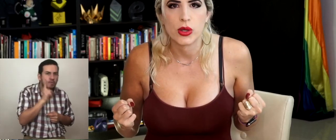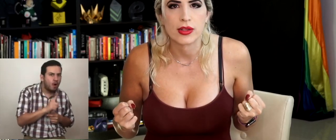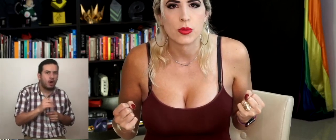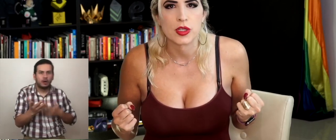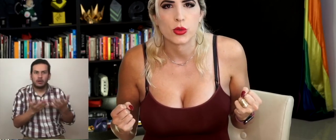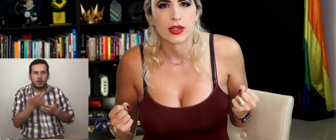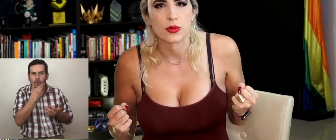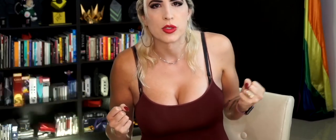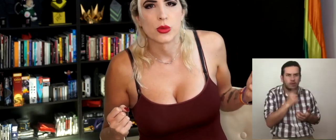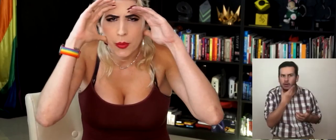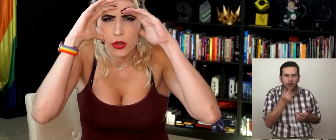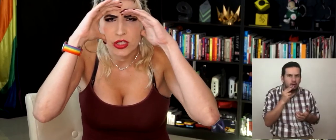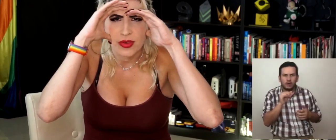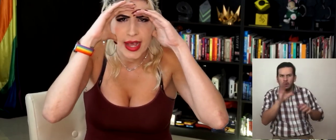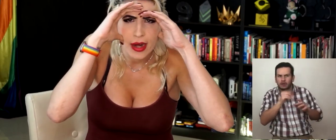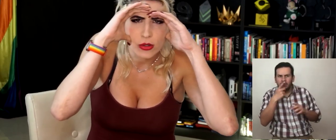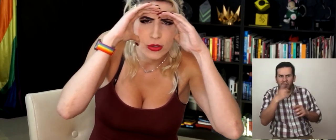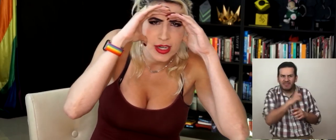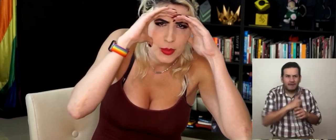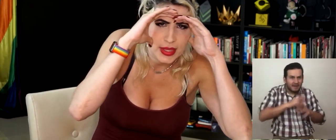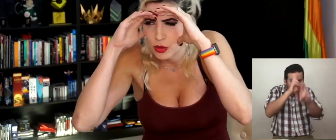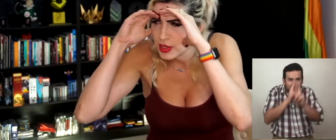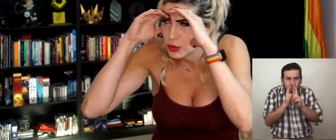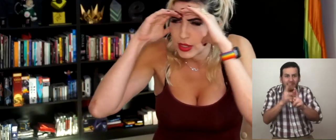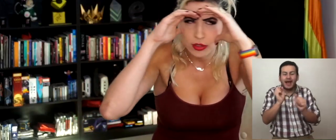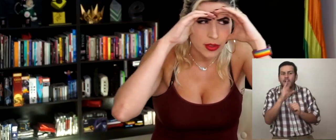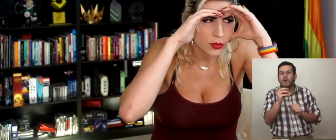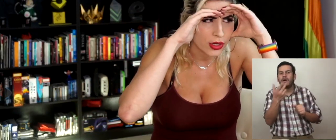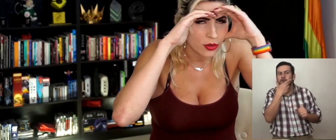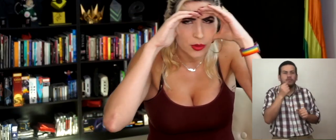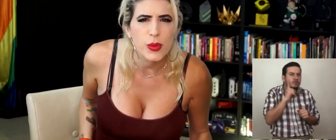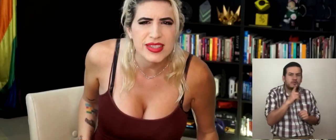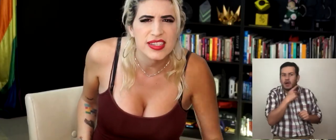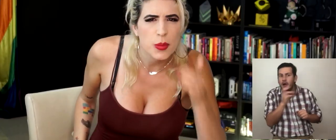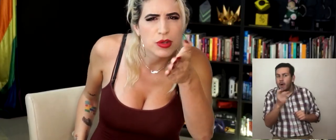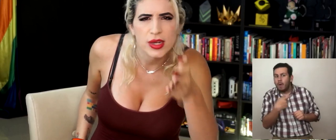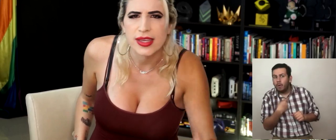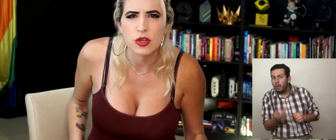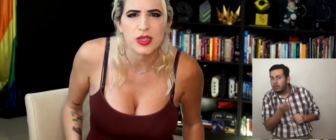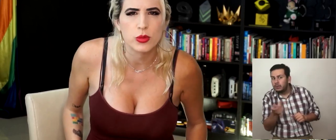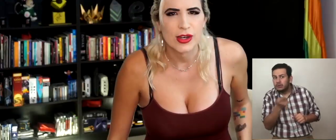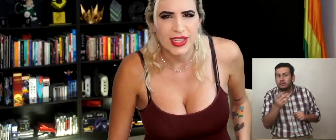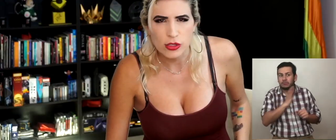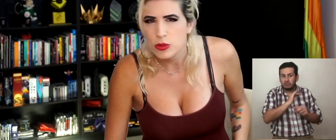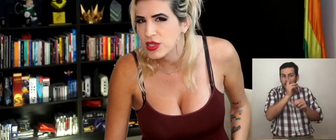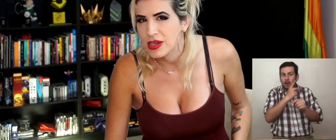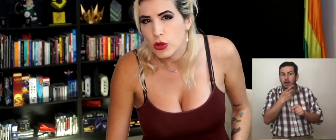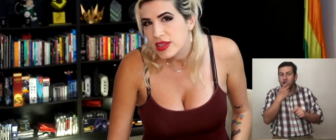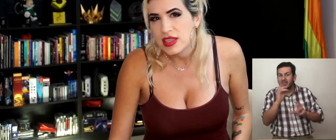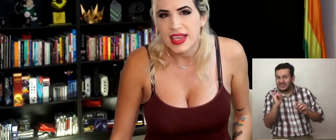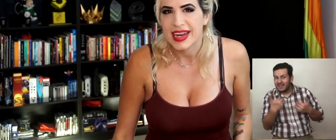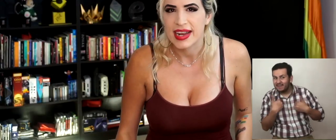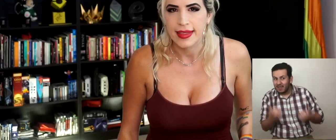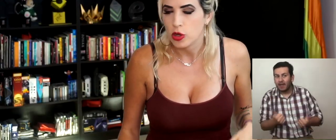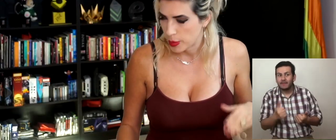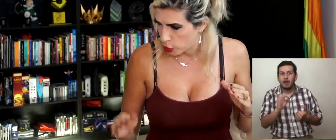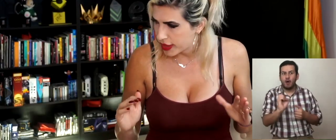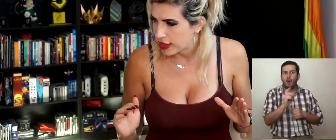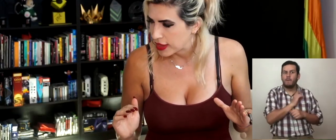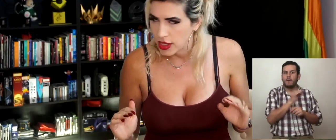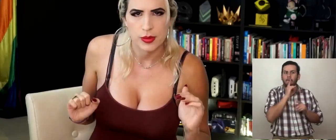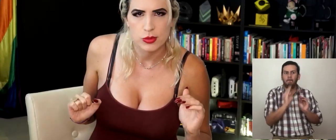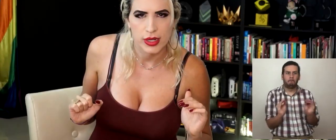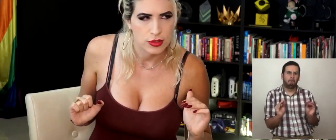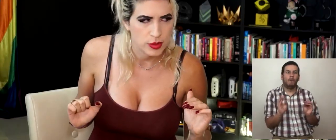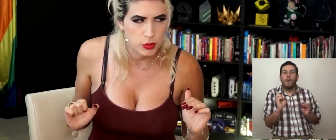hombre o es mujer. Es hombre, es mujer, es hombre, es mujer. ¿Puedo cosificar o lo tengo que respetar? Hombres, mujeres, hombres, mujeres, hombres. ¿Alguien puede decir si esa persona y es hombre, es mujer? ¿La trato como si no entendiera nada o me puedo